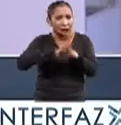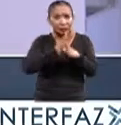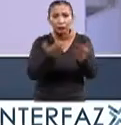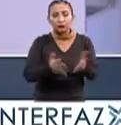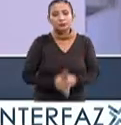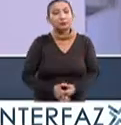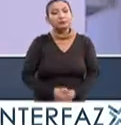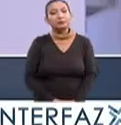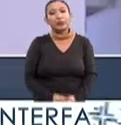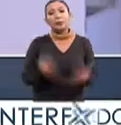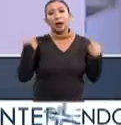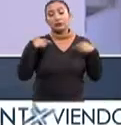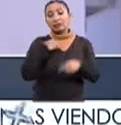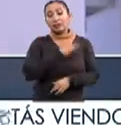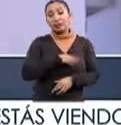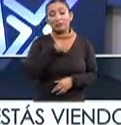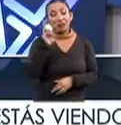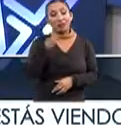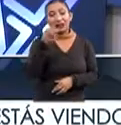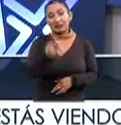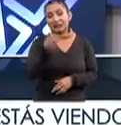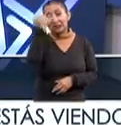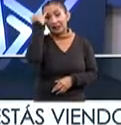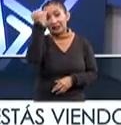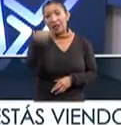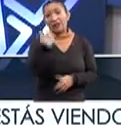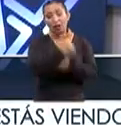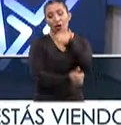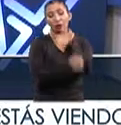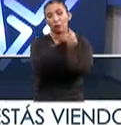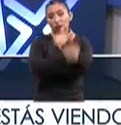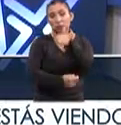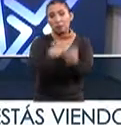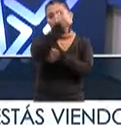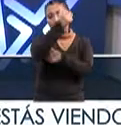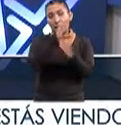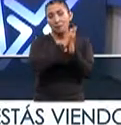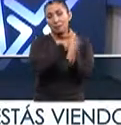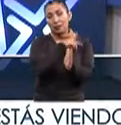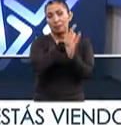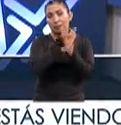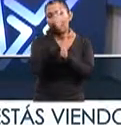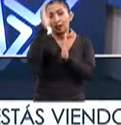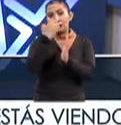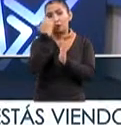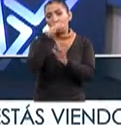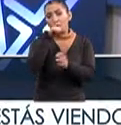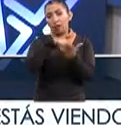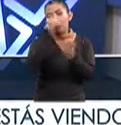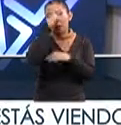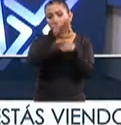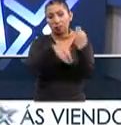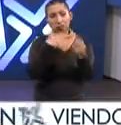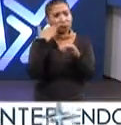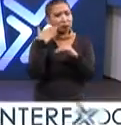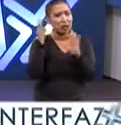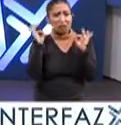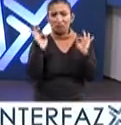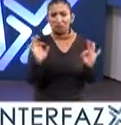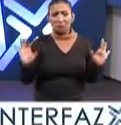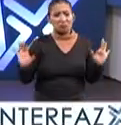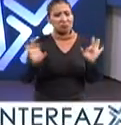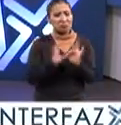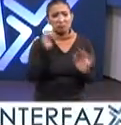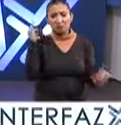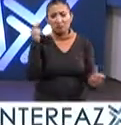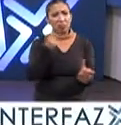uso. Pues maestro, enhorabuena por esta iniciativa del concurso, el primer concurso Mi Biblioteca Escolar, un espacio de todos. Creo que cumple perfectamente